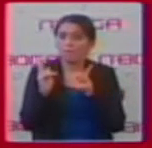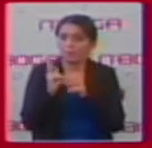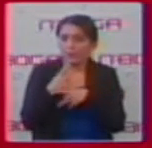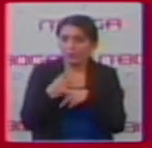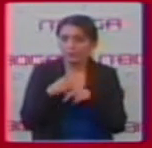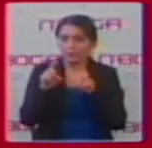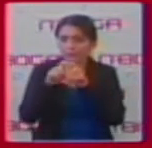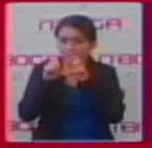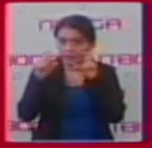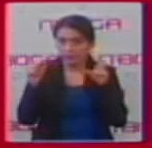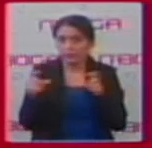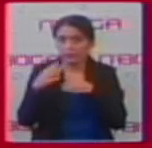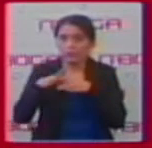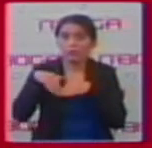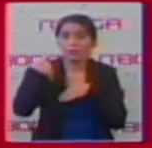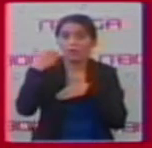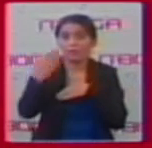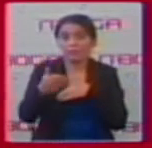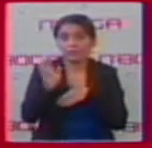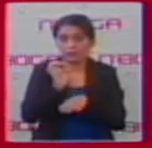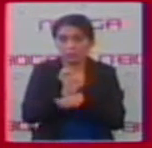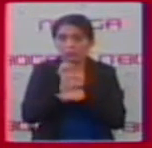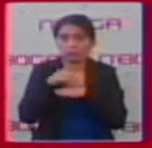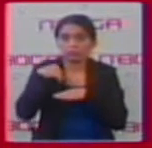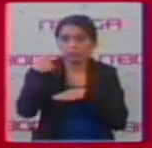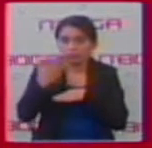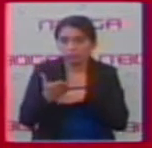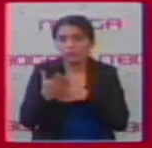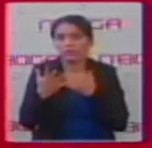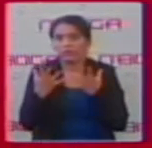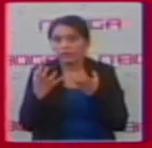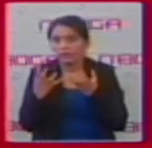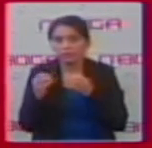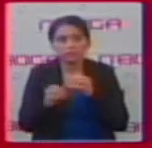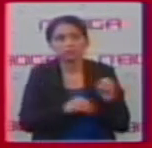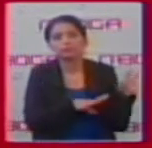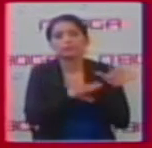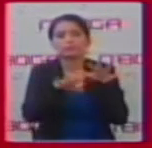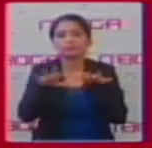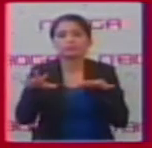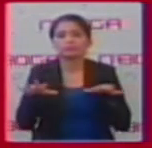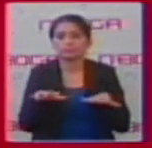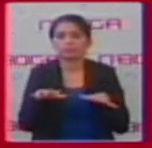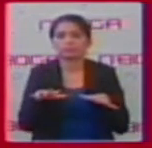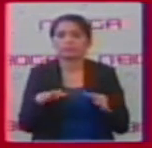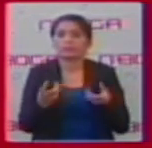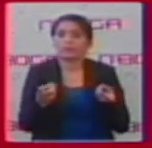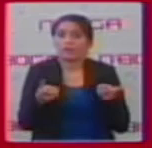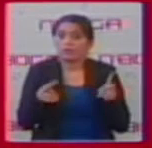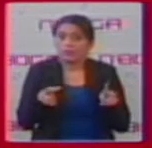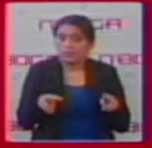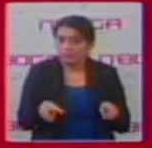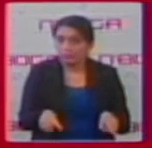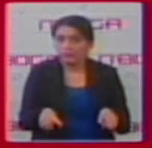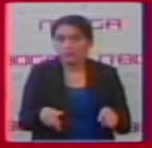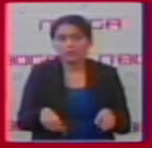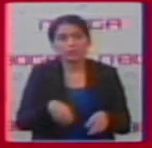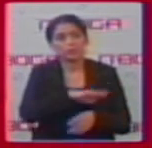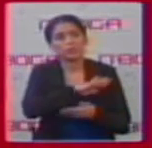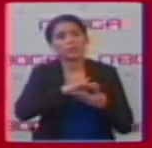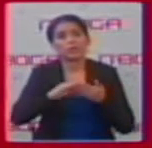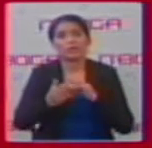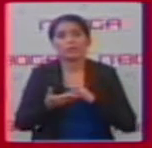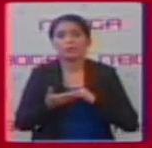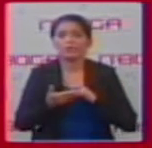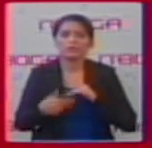sean demandados afuera. Eso es lo que estamos buscando como empresa. Y por otro lado, estamos buscando también el que la comunidad se